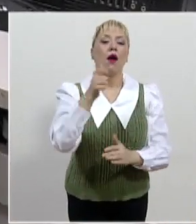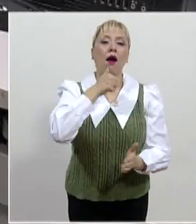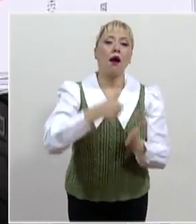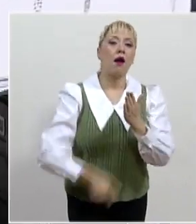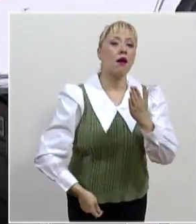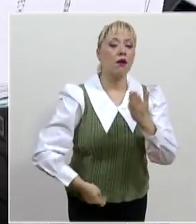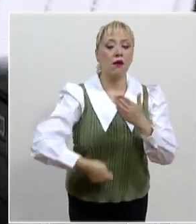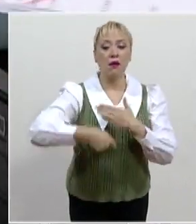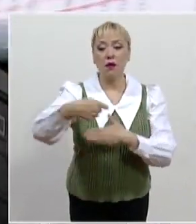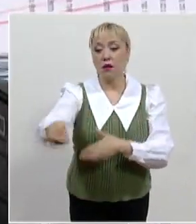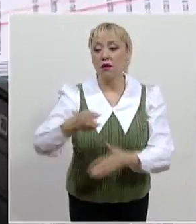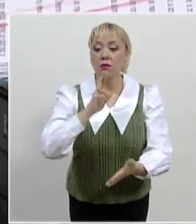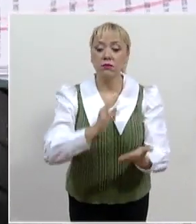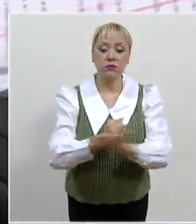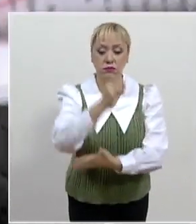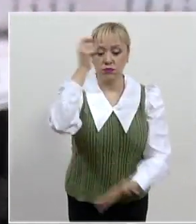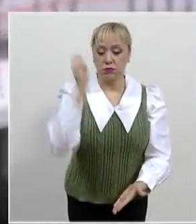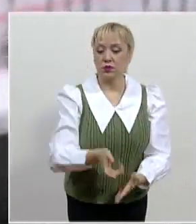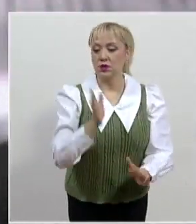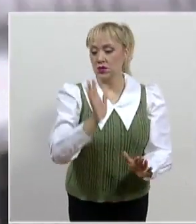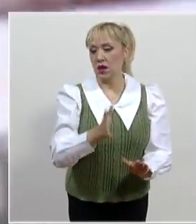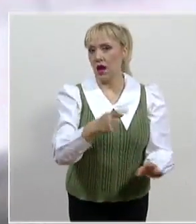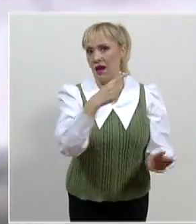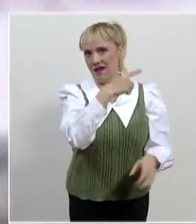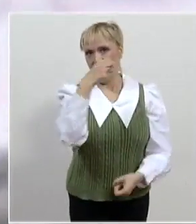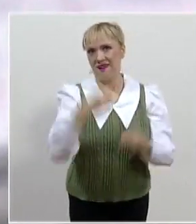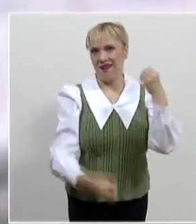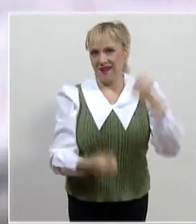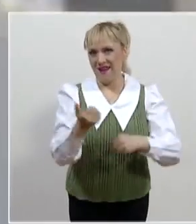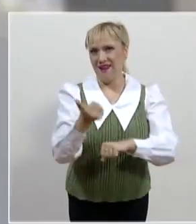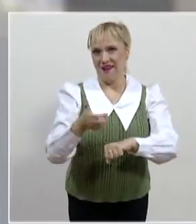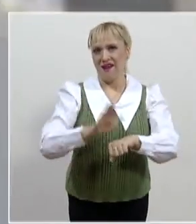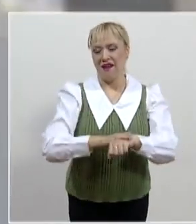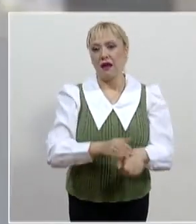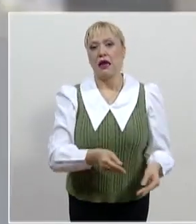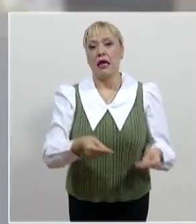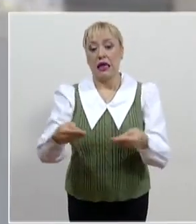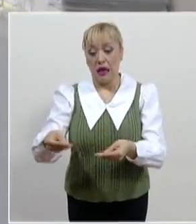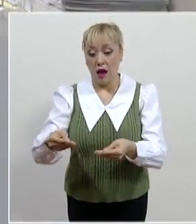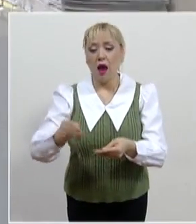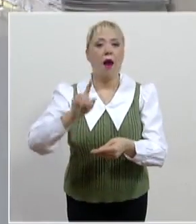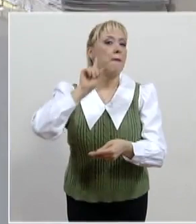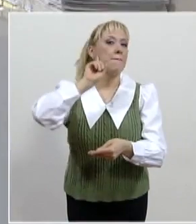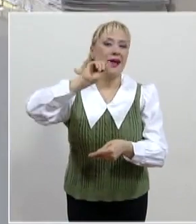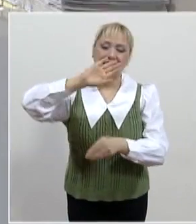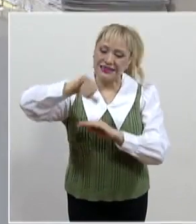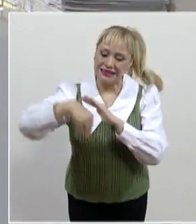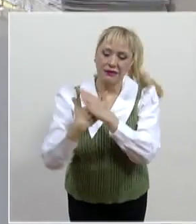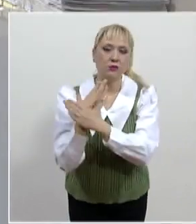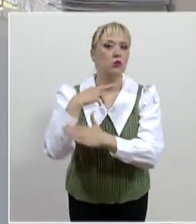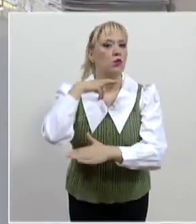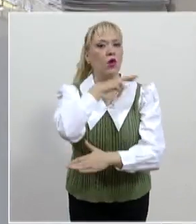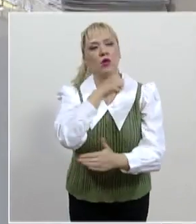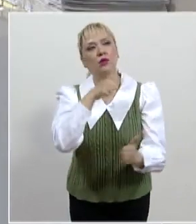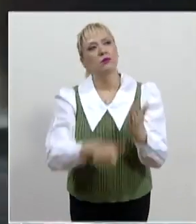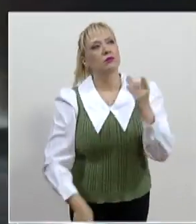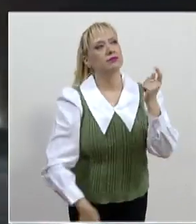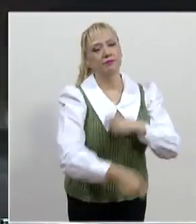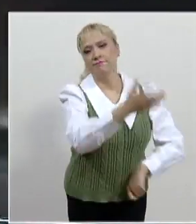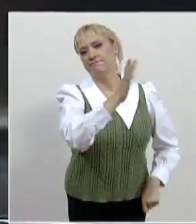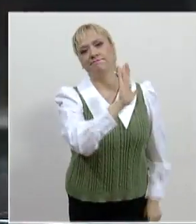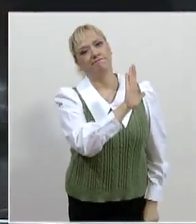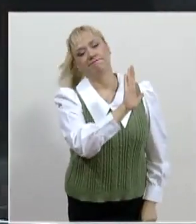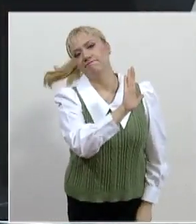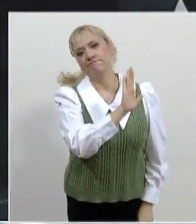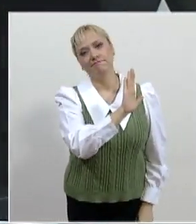sentencia respectiva por parte del Tribunal Federal de Justicia Administrativa, ya que es cuando se tiene certeza de que el afectado por el